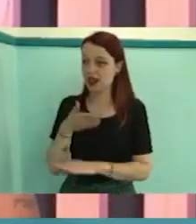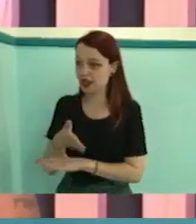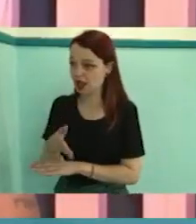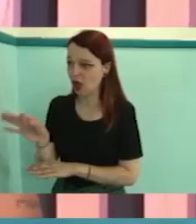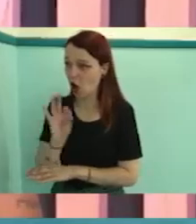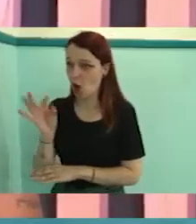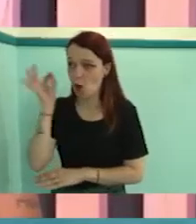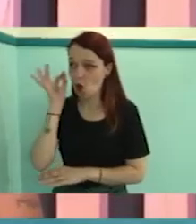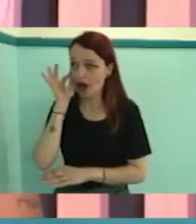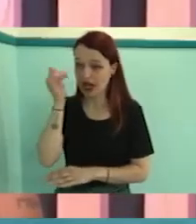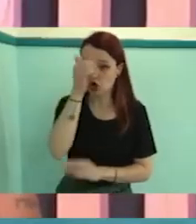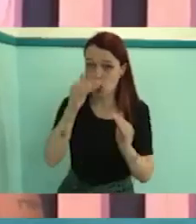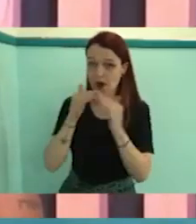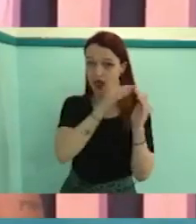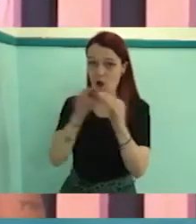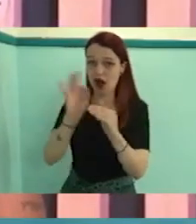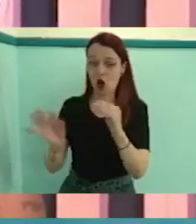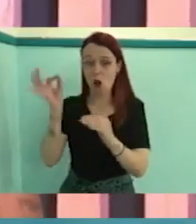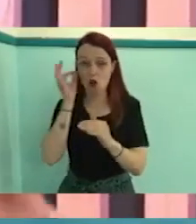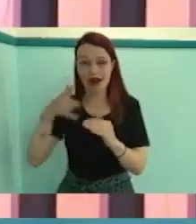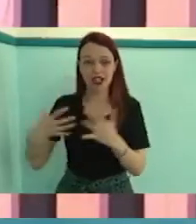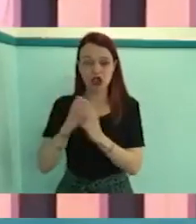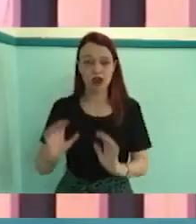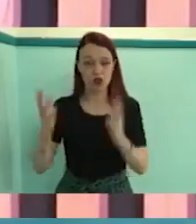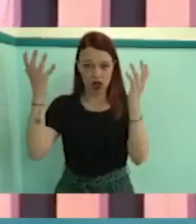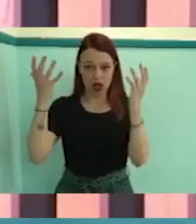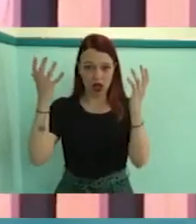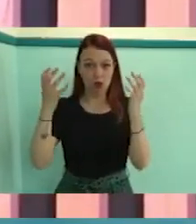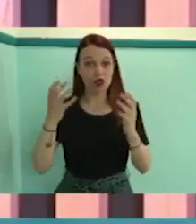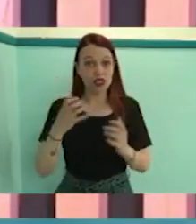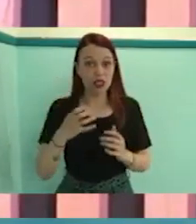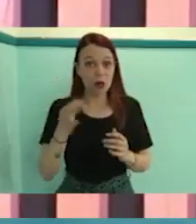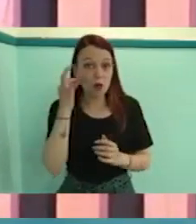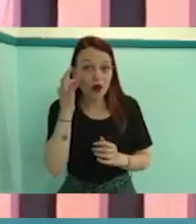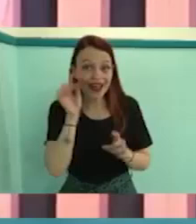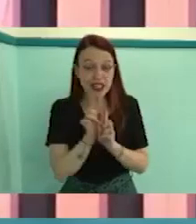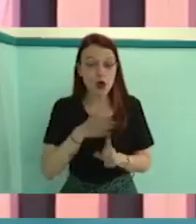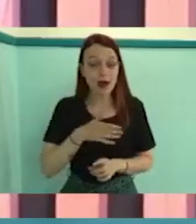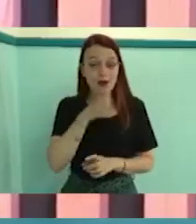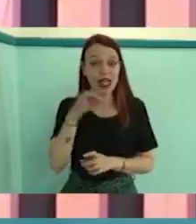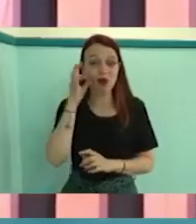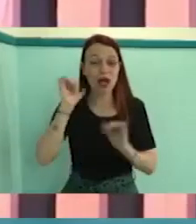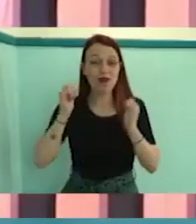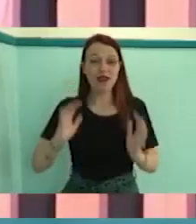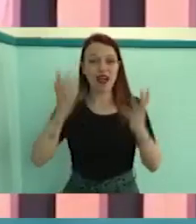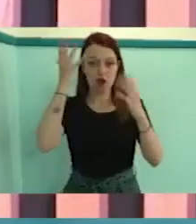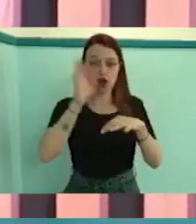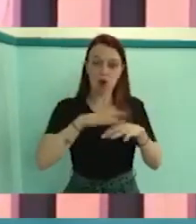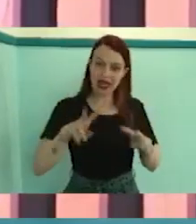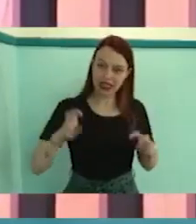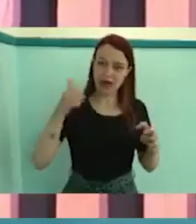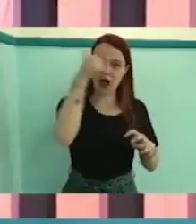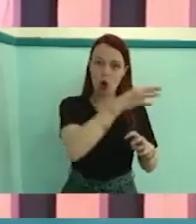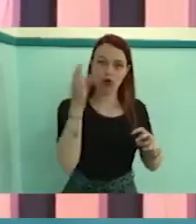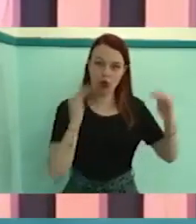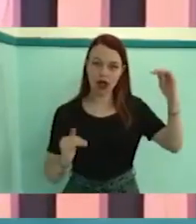todas lo mismo o nos plantamos todas en huelga pues las mujeres como mi abuela son las que crearon la revolución para que empezaran a ver igualt salari que las